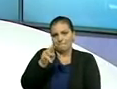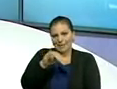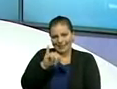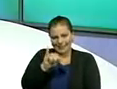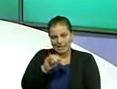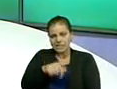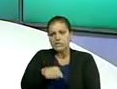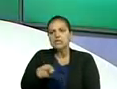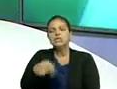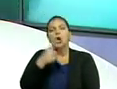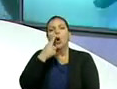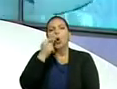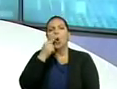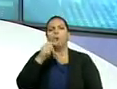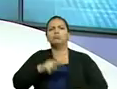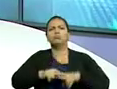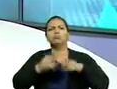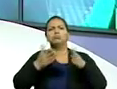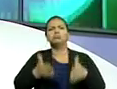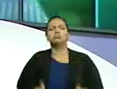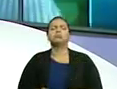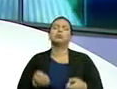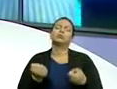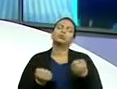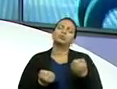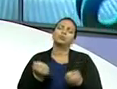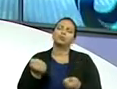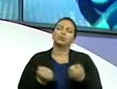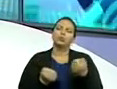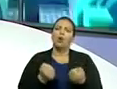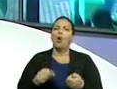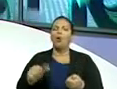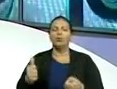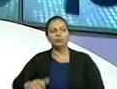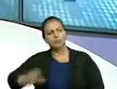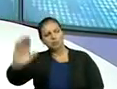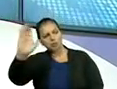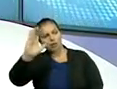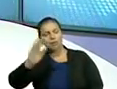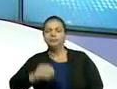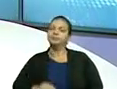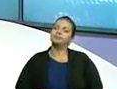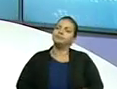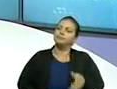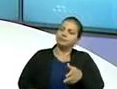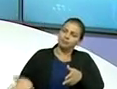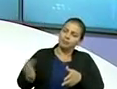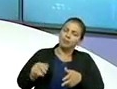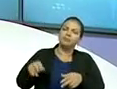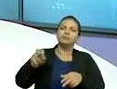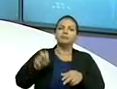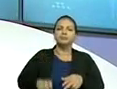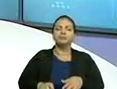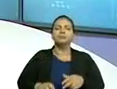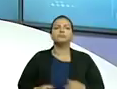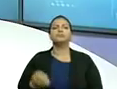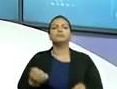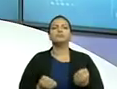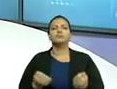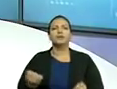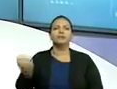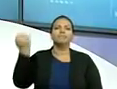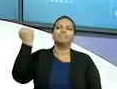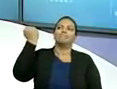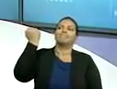robarle. El chofer logró escapar y pedir ayuda. Los vecinos actuaron e intentaron